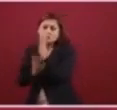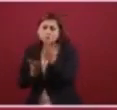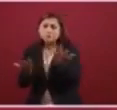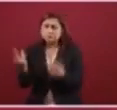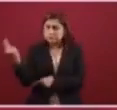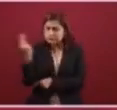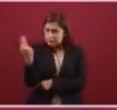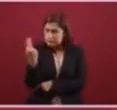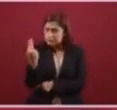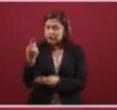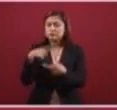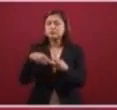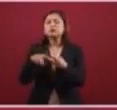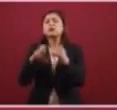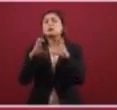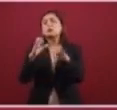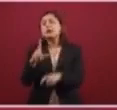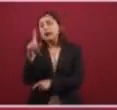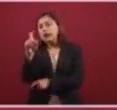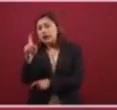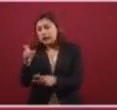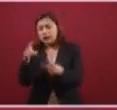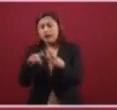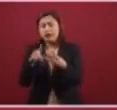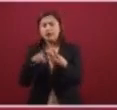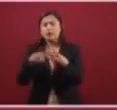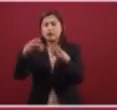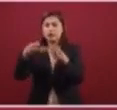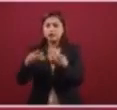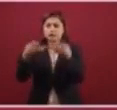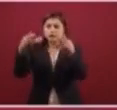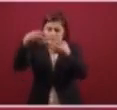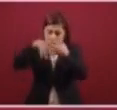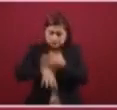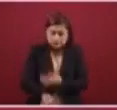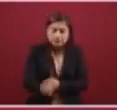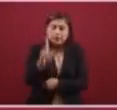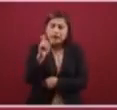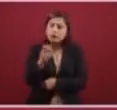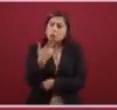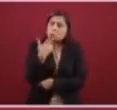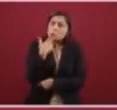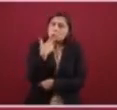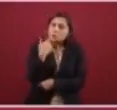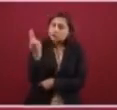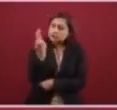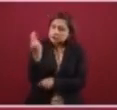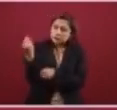agua la recarga de los acuíferos los bosques